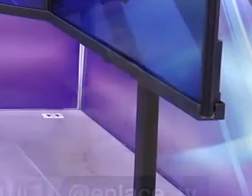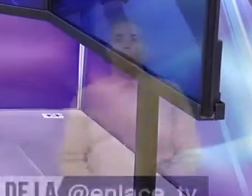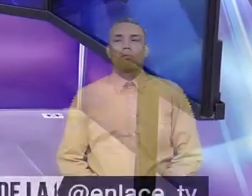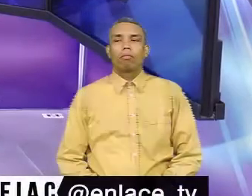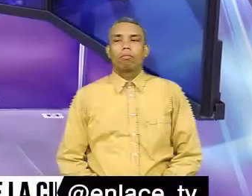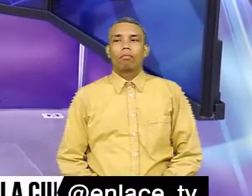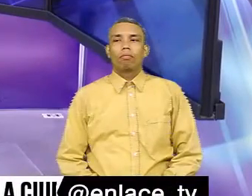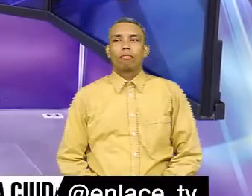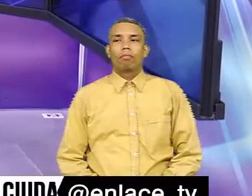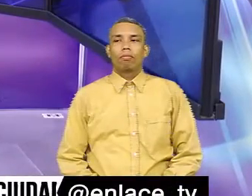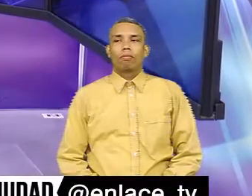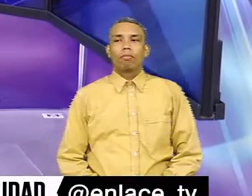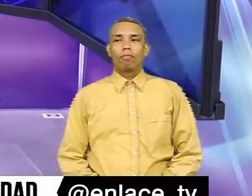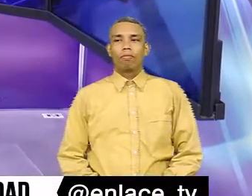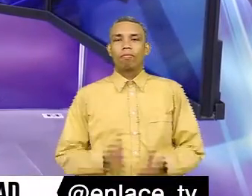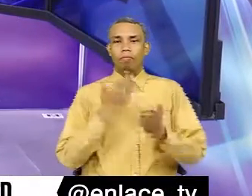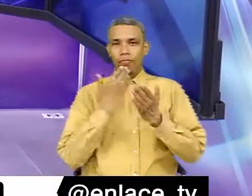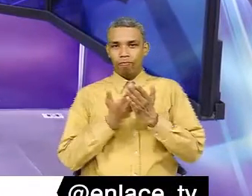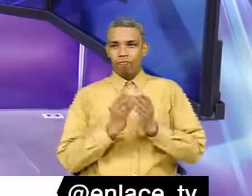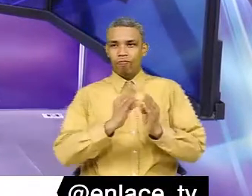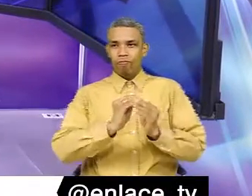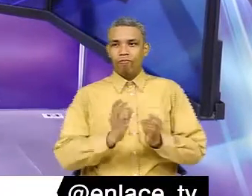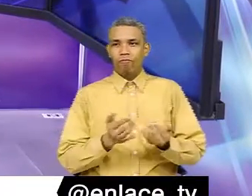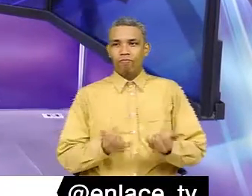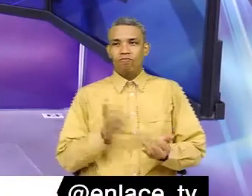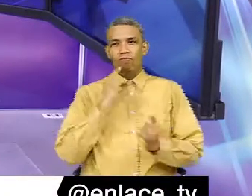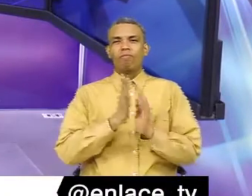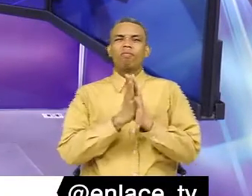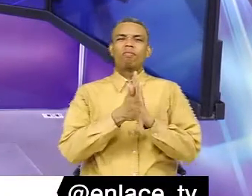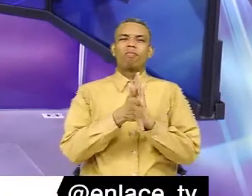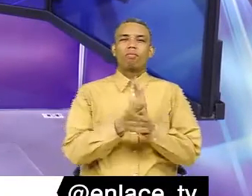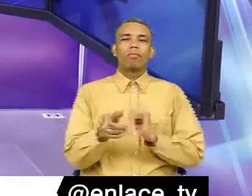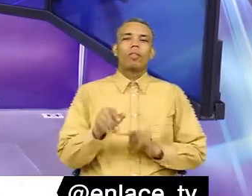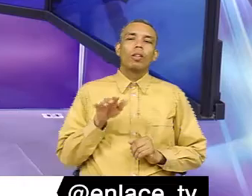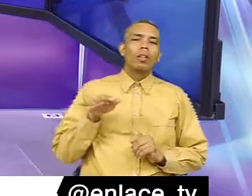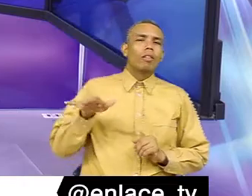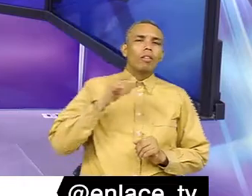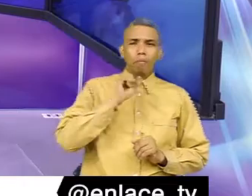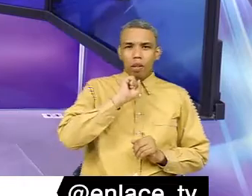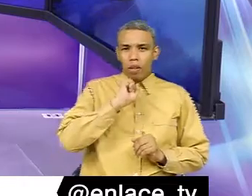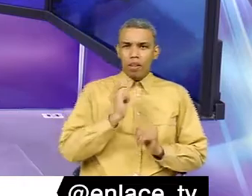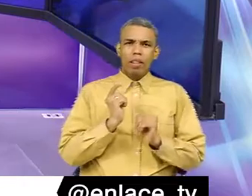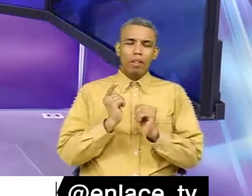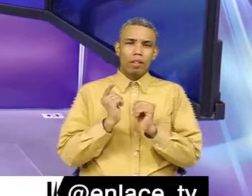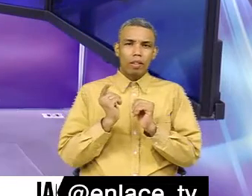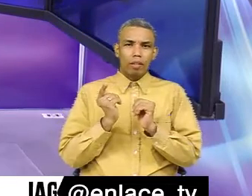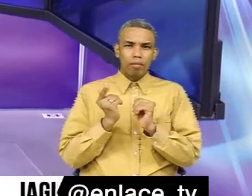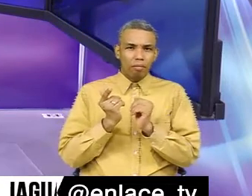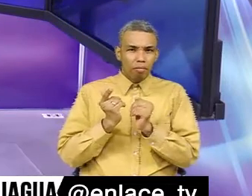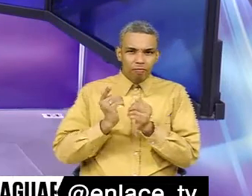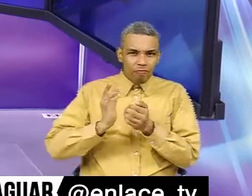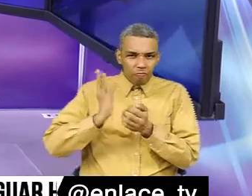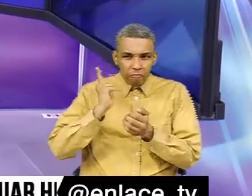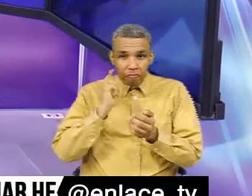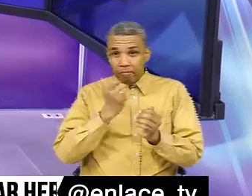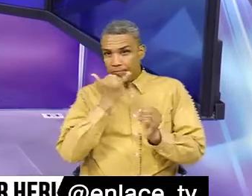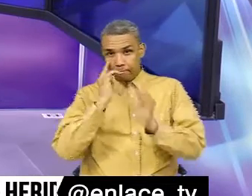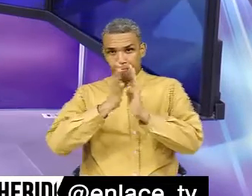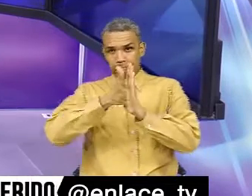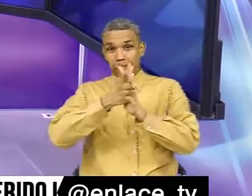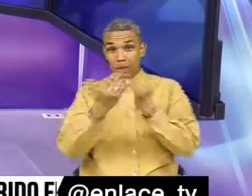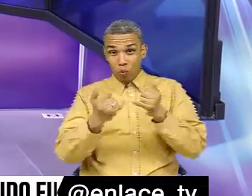Muy buenas noches, bienvenidos a Enlace Noticias. Los saludamos con la información más importante de nuestra ciudad y región. A continuación veamos